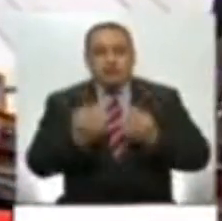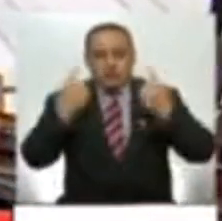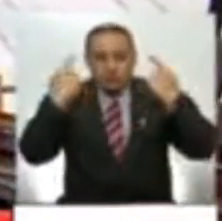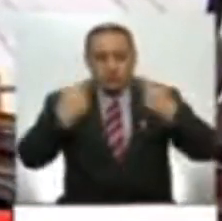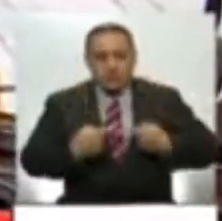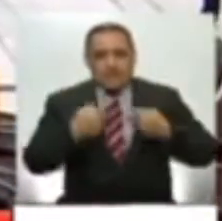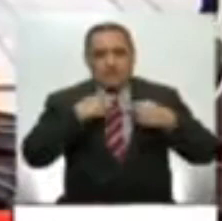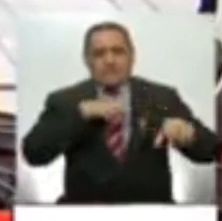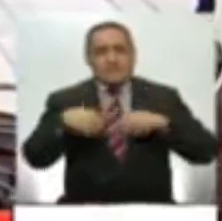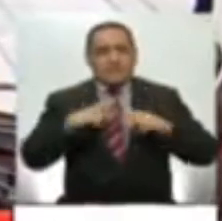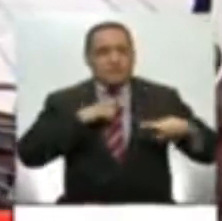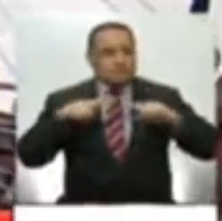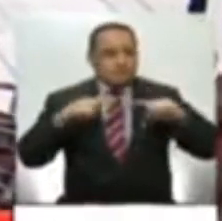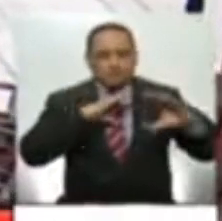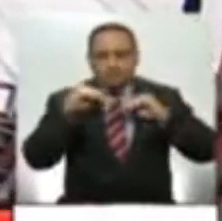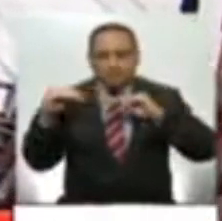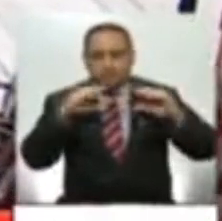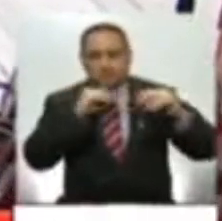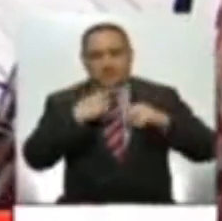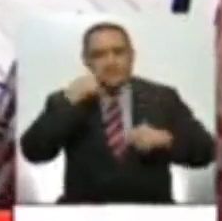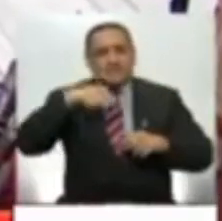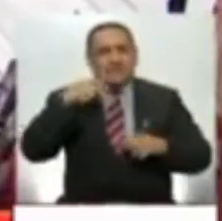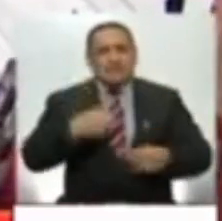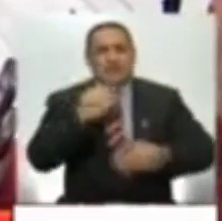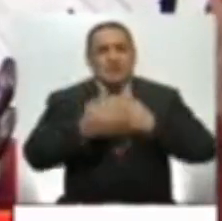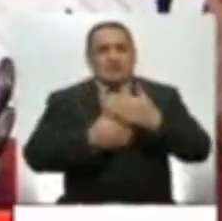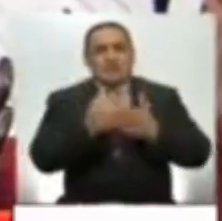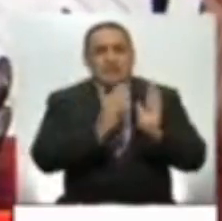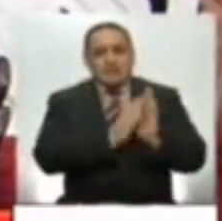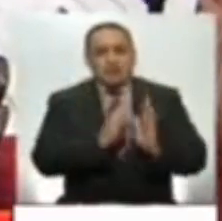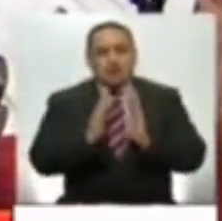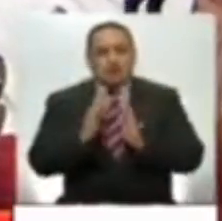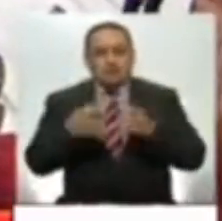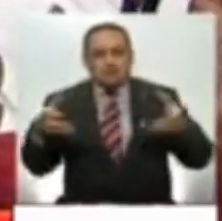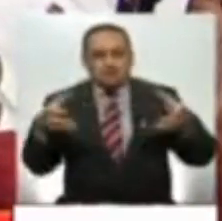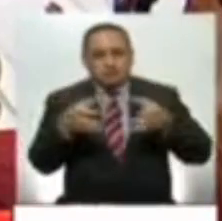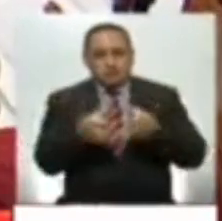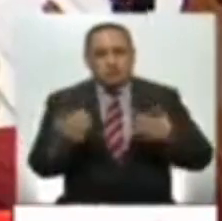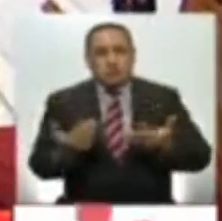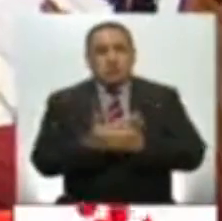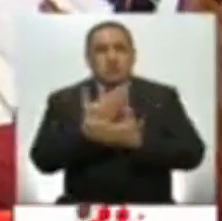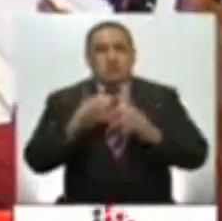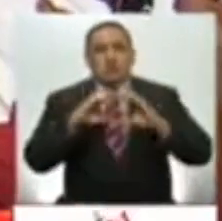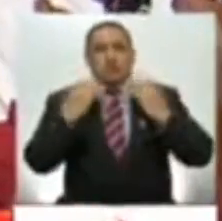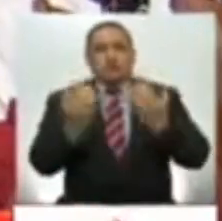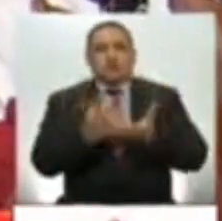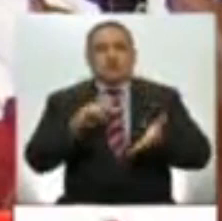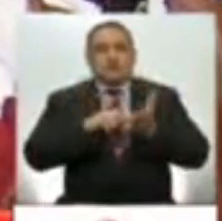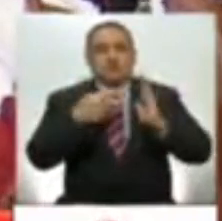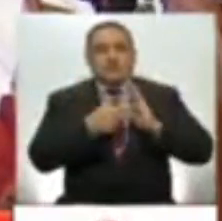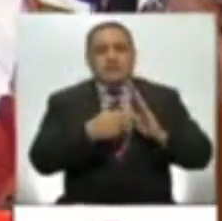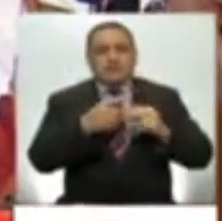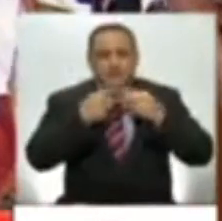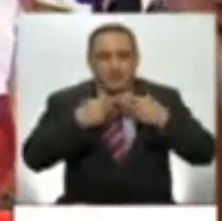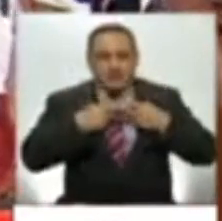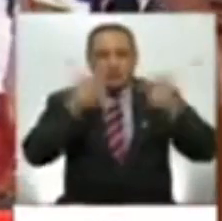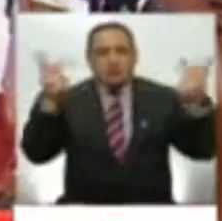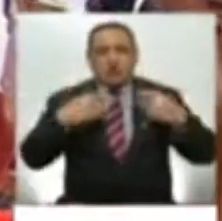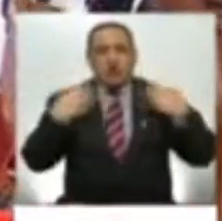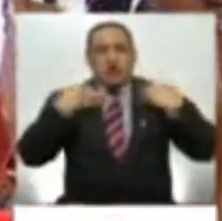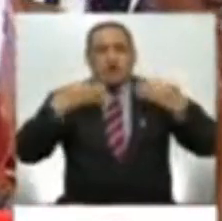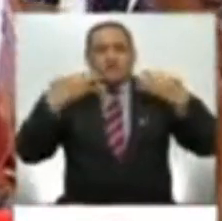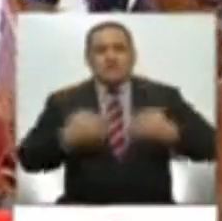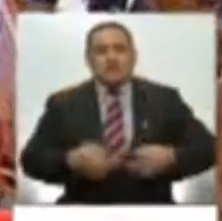que se realicen las coordinaciones necesarias para llevar a cabo el proceso de conformación del nuevo Congreso, que comprende desde la difusión oficial